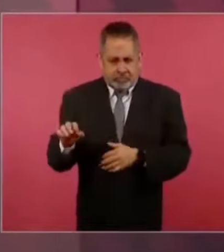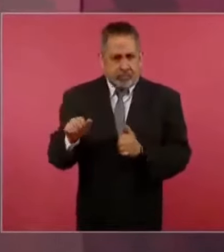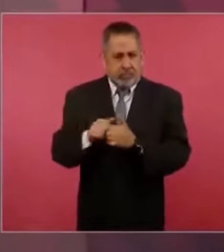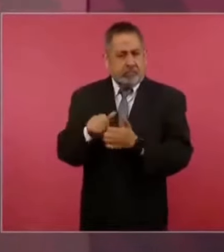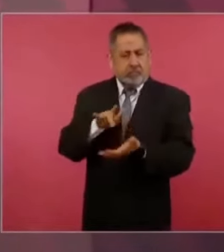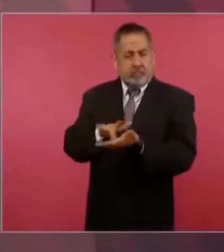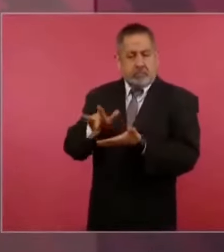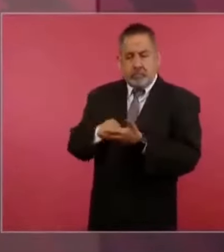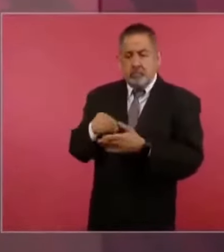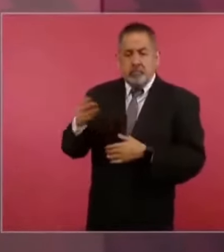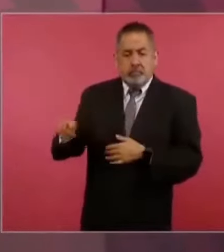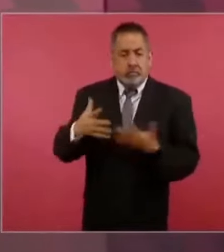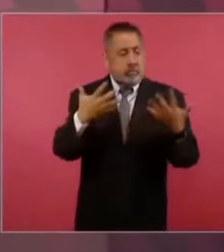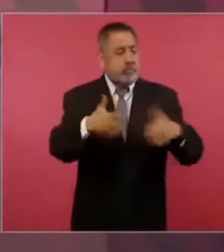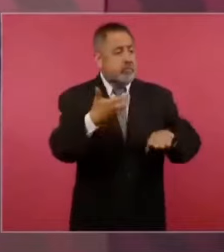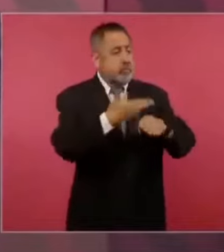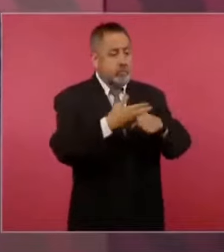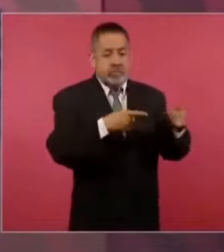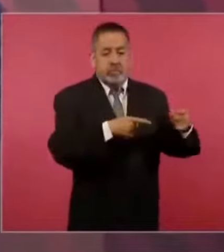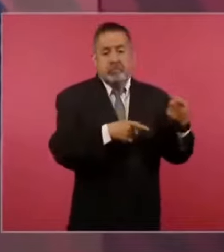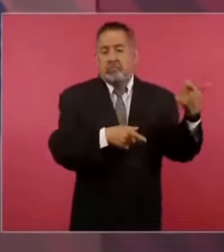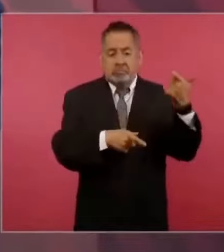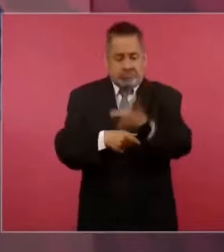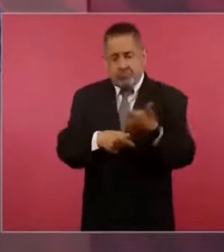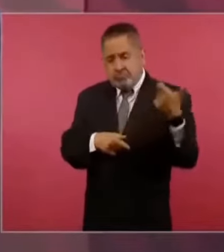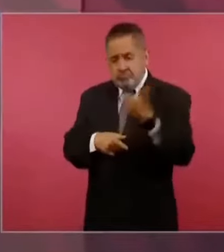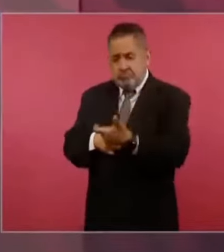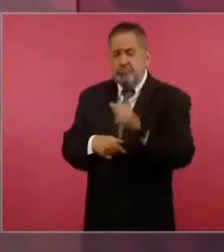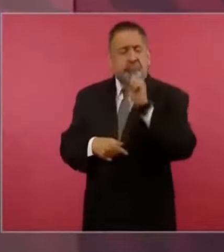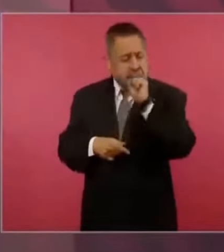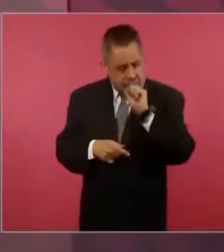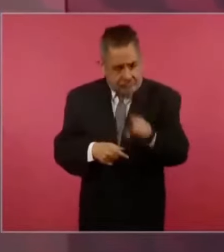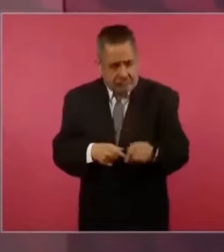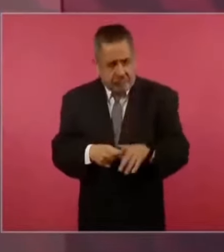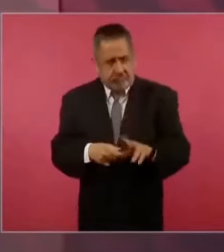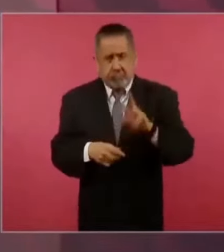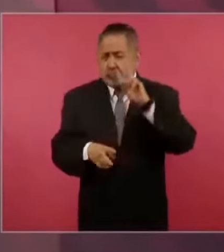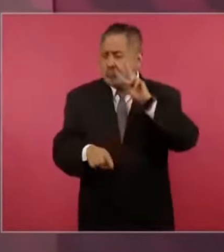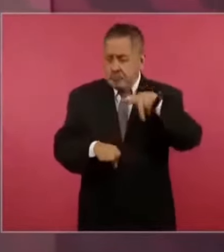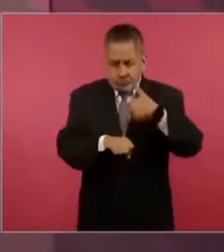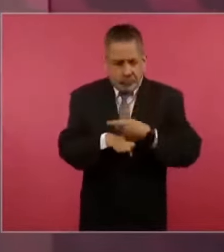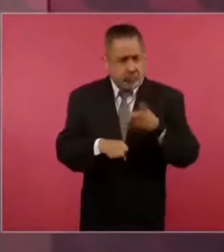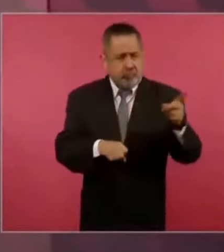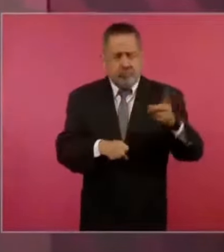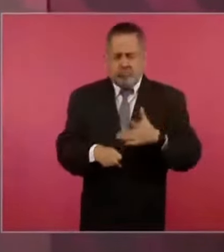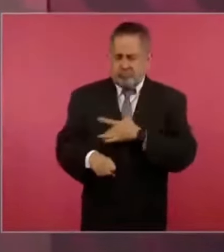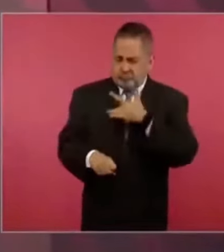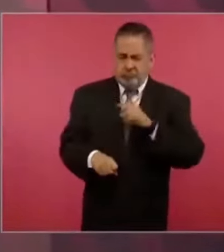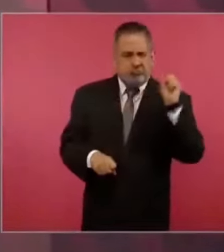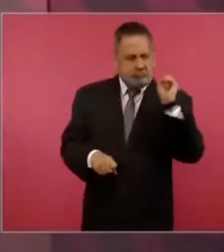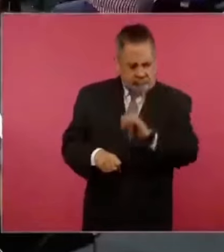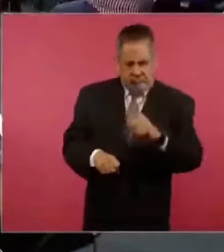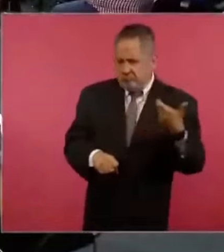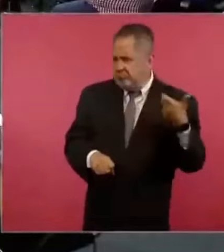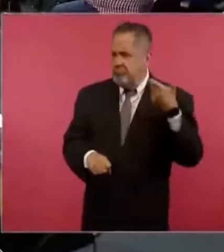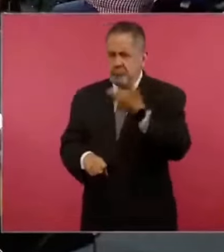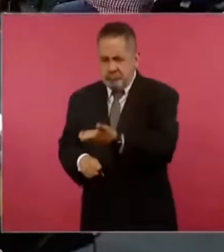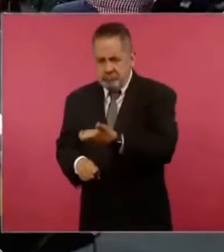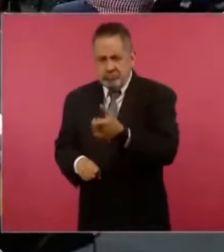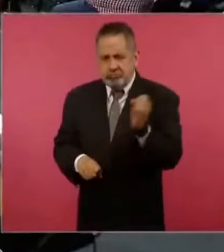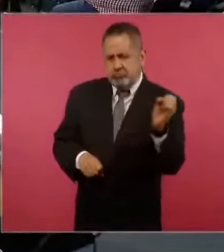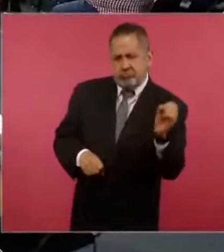también de empresarios que voluntariamente decidieron aumentar sus